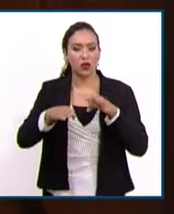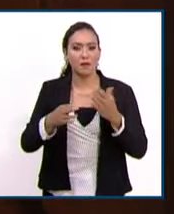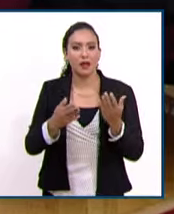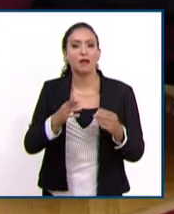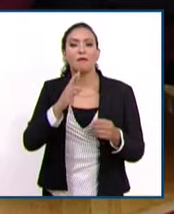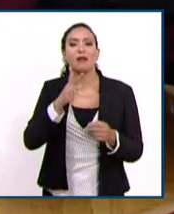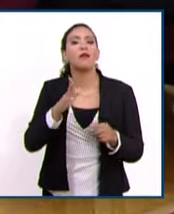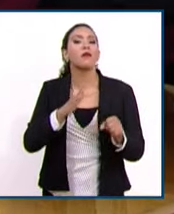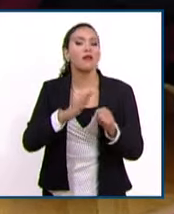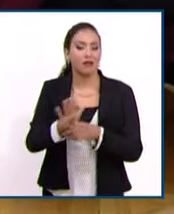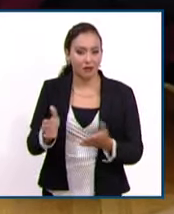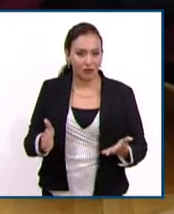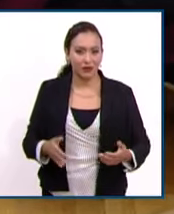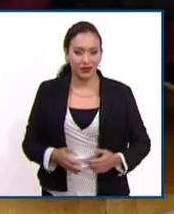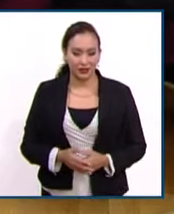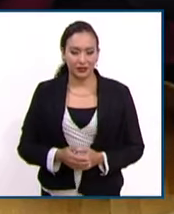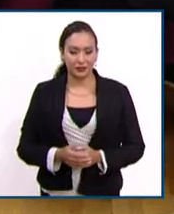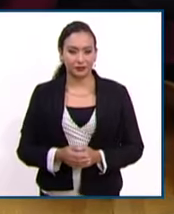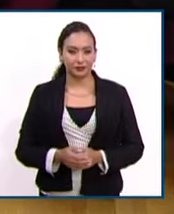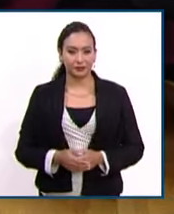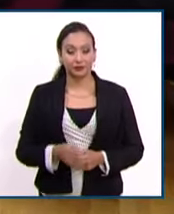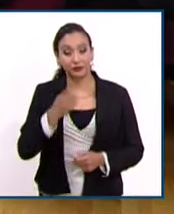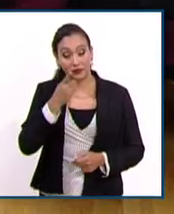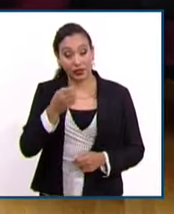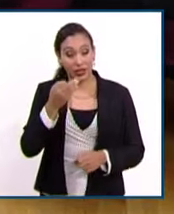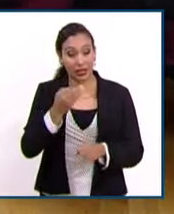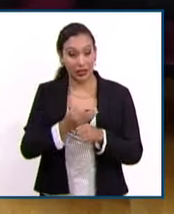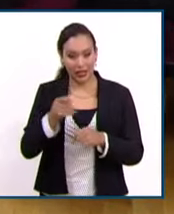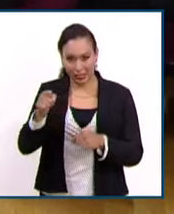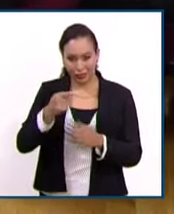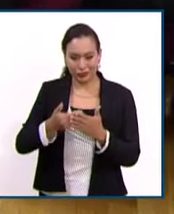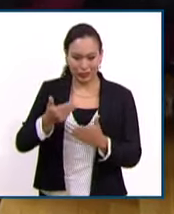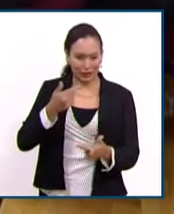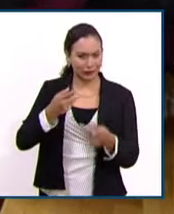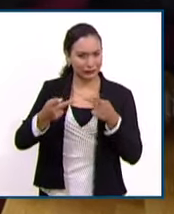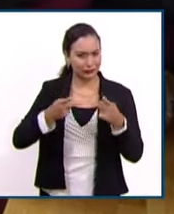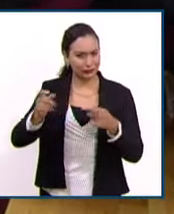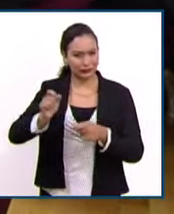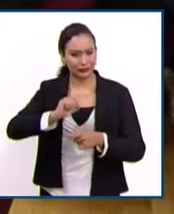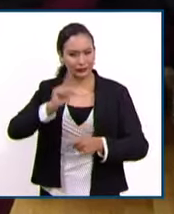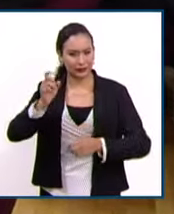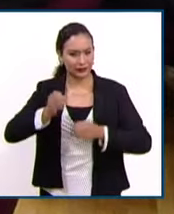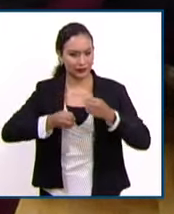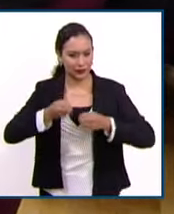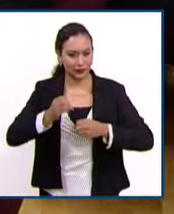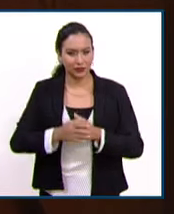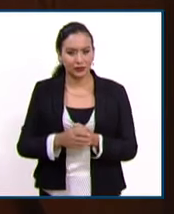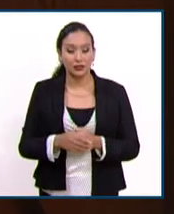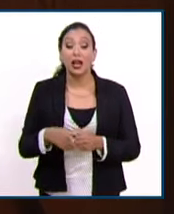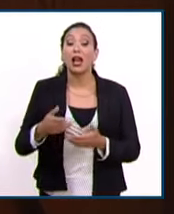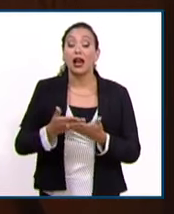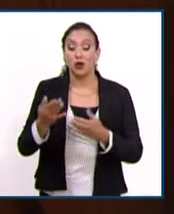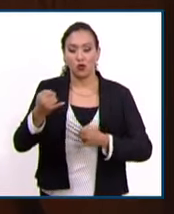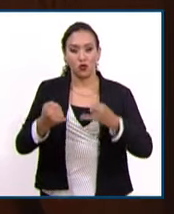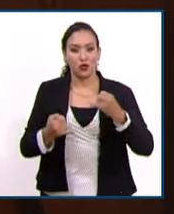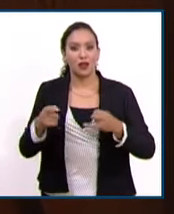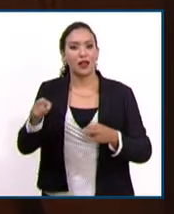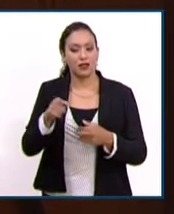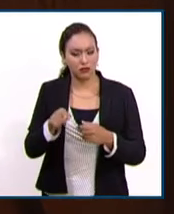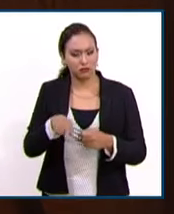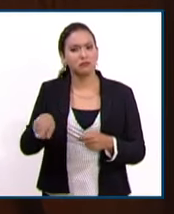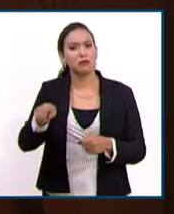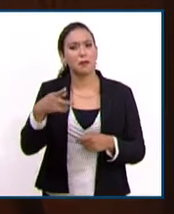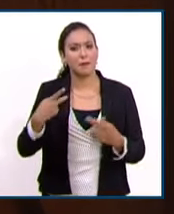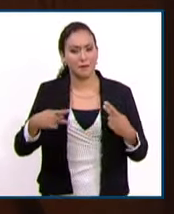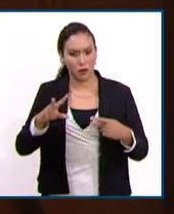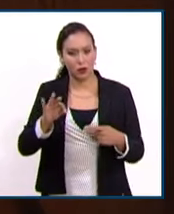mejorarse. Aseguró que la carrera judicial asegura que las personas que llegan a estos cargos cuentan con la debida preparación y es a